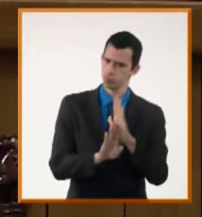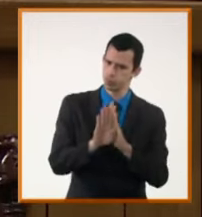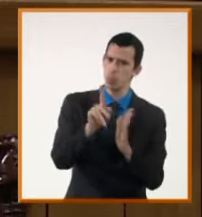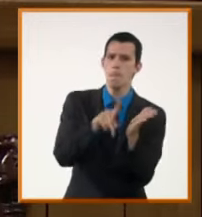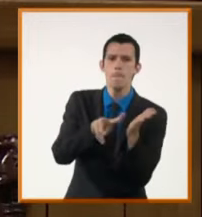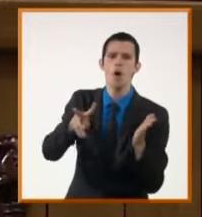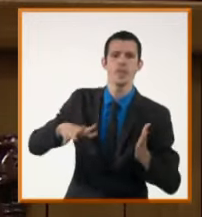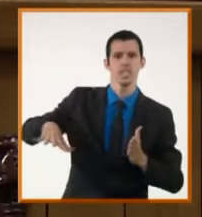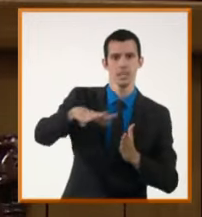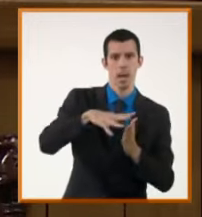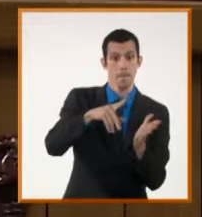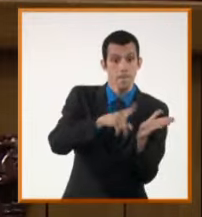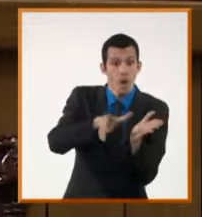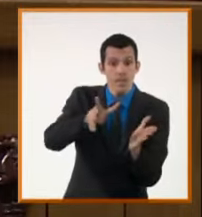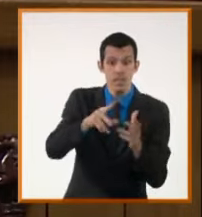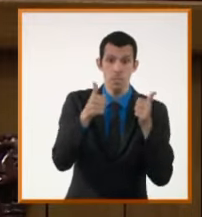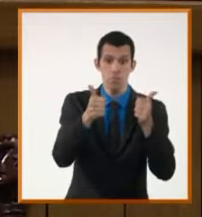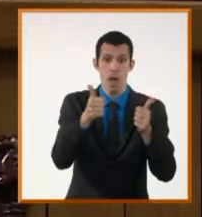van a reparar la bodega,